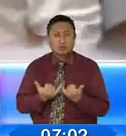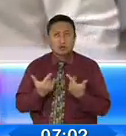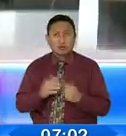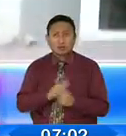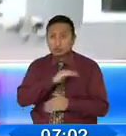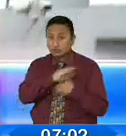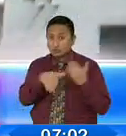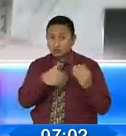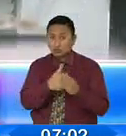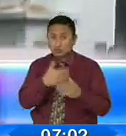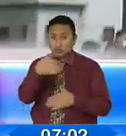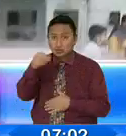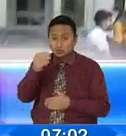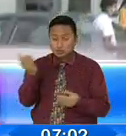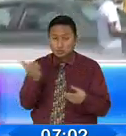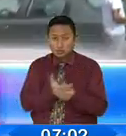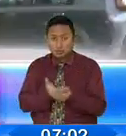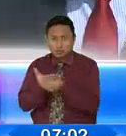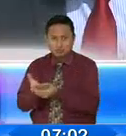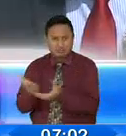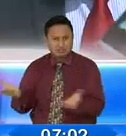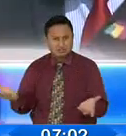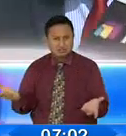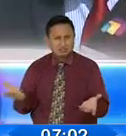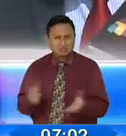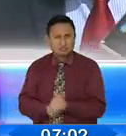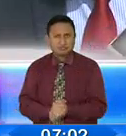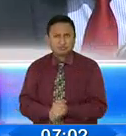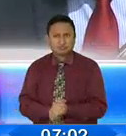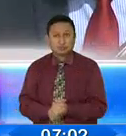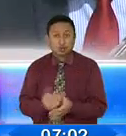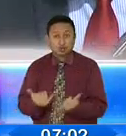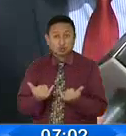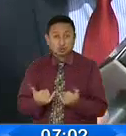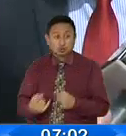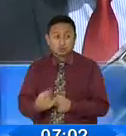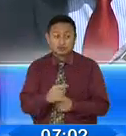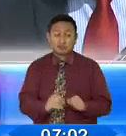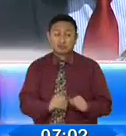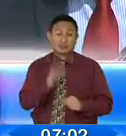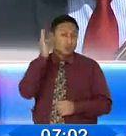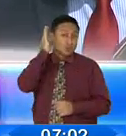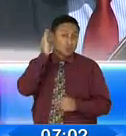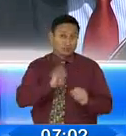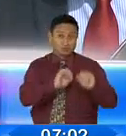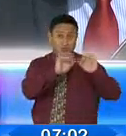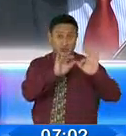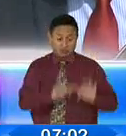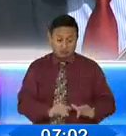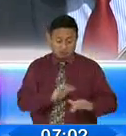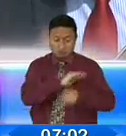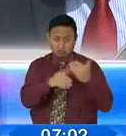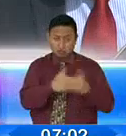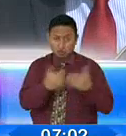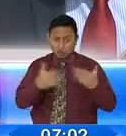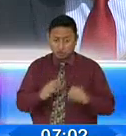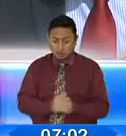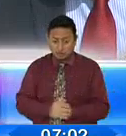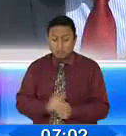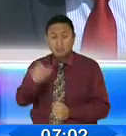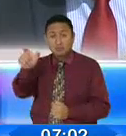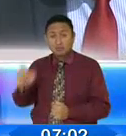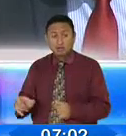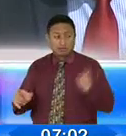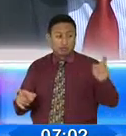la documentación al TSE. Hoy hay una secretaria que dice que entregó todo como debía ser, que hubieron las dos partes